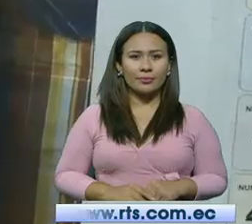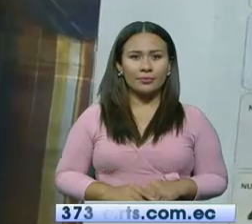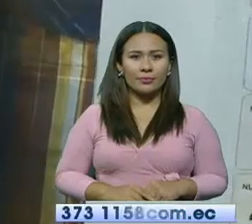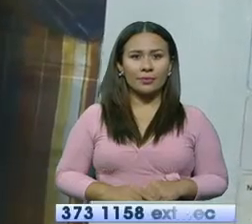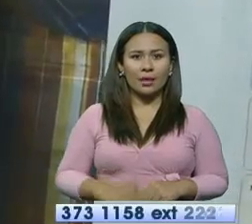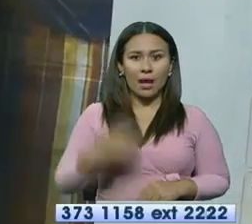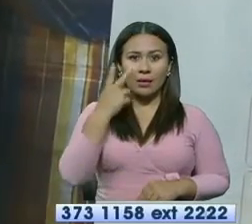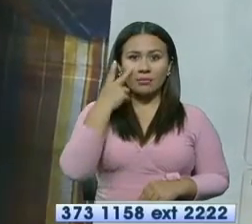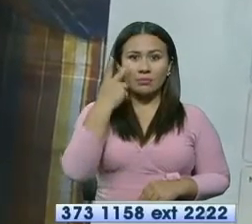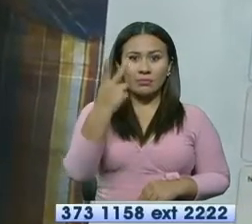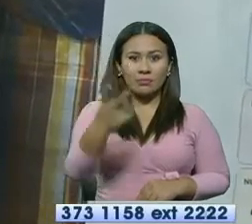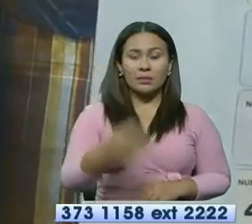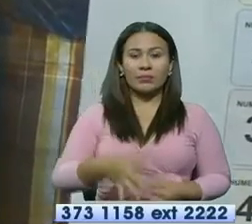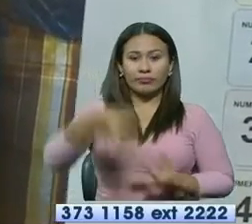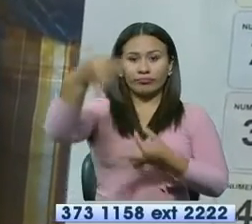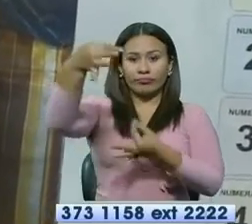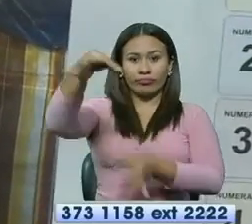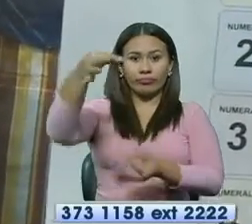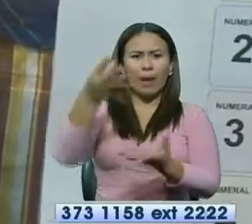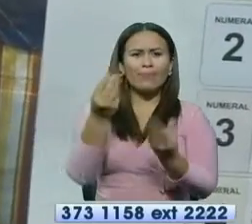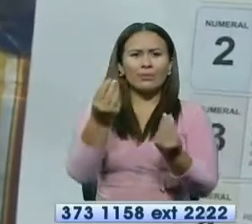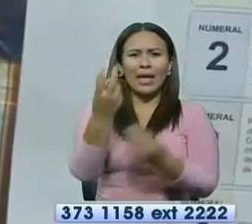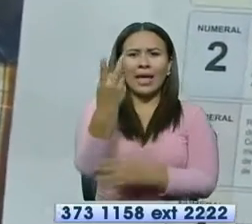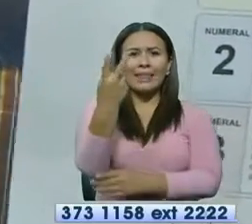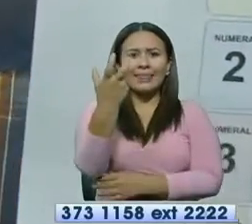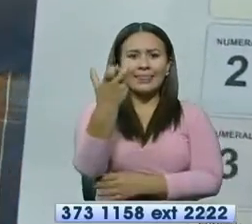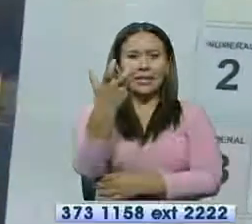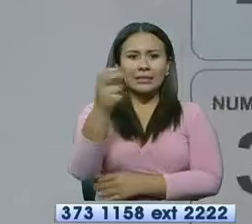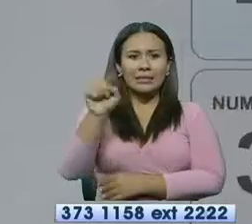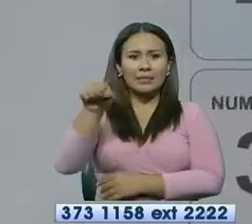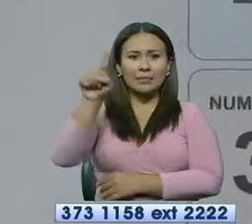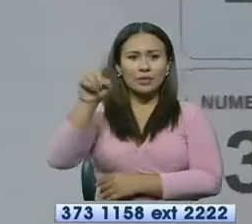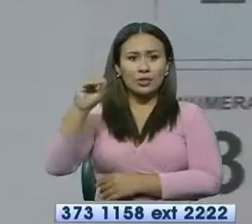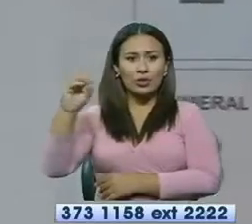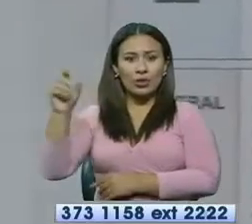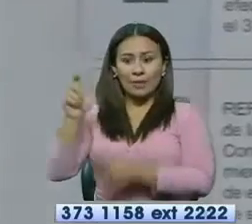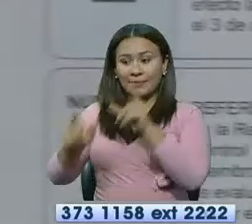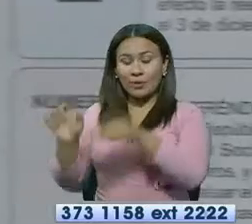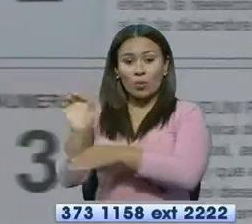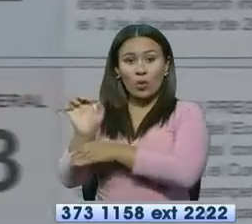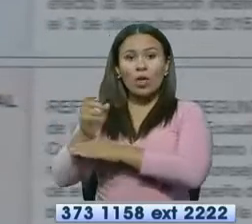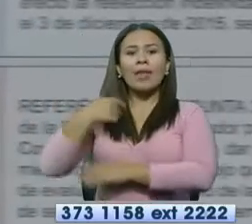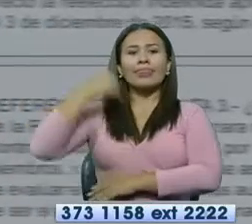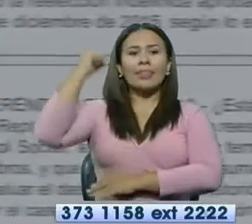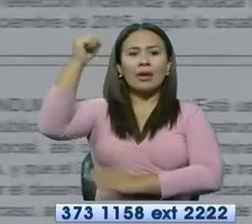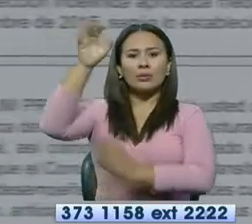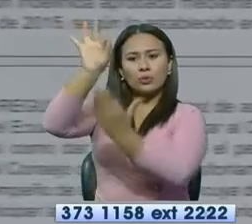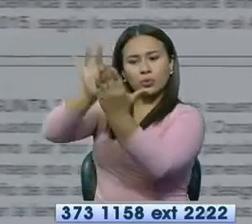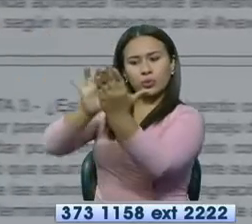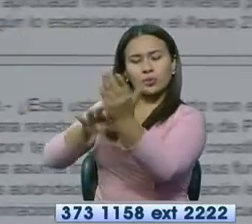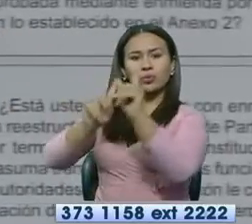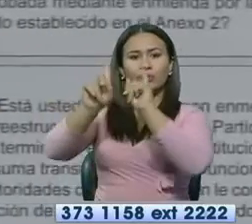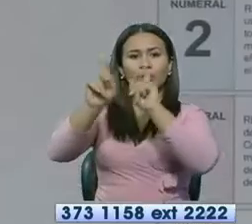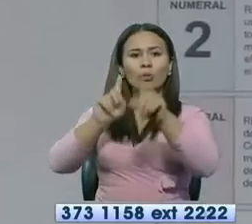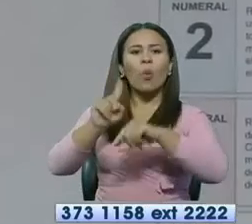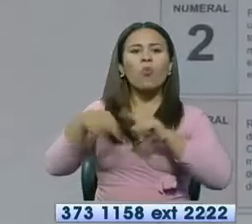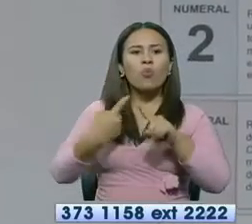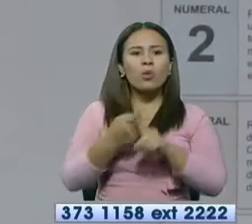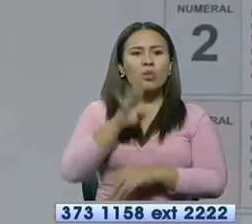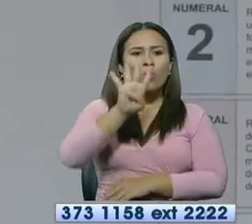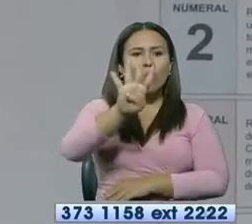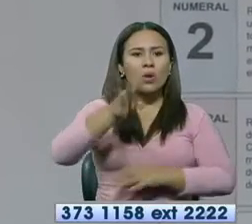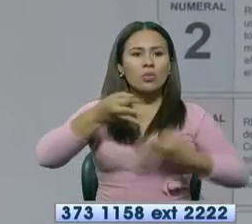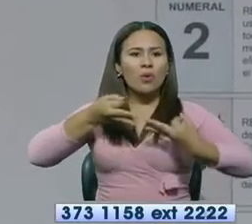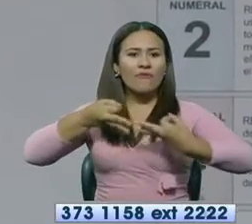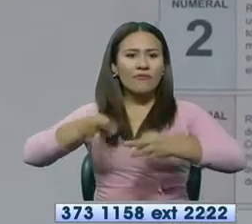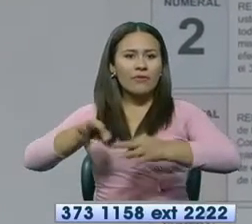Esta es la papeleta electoral con la que más de 13 millones de ecuatorianos ejercerán su derecho al voto el próximo 4 de febrero de 2018 para